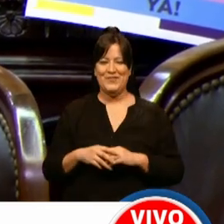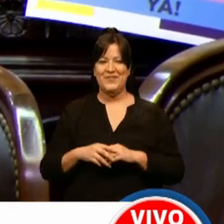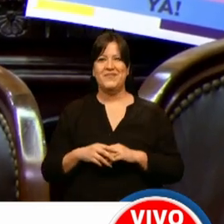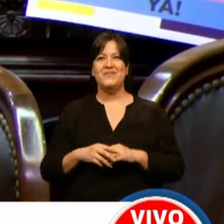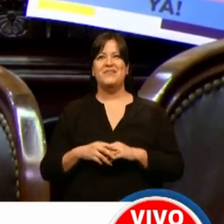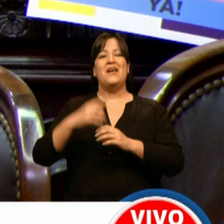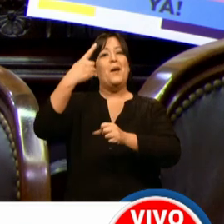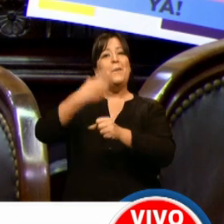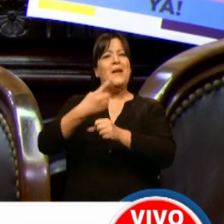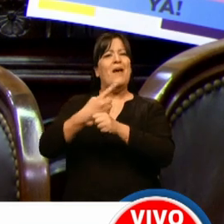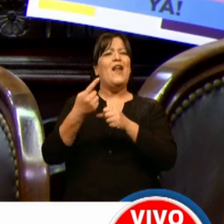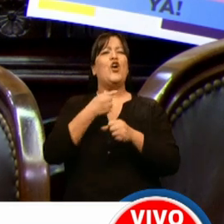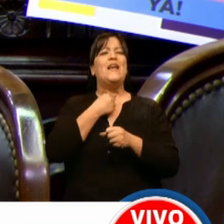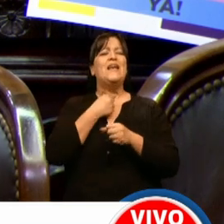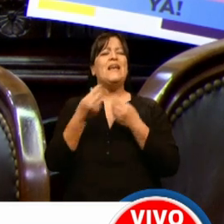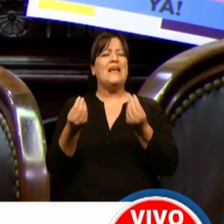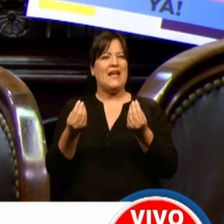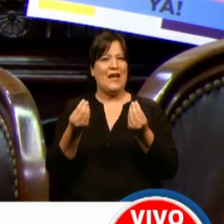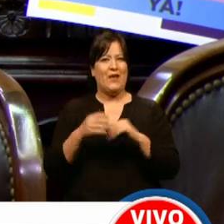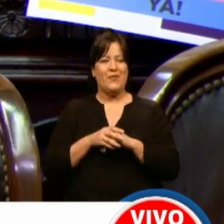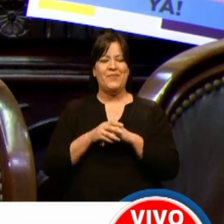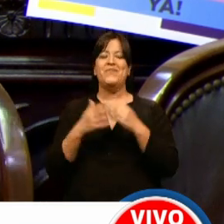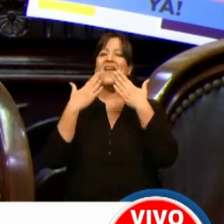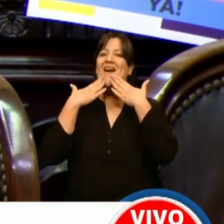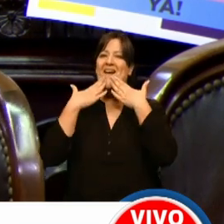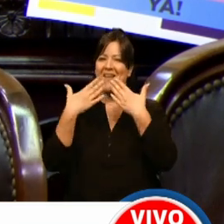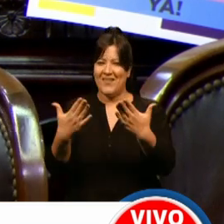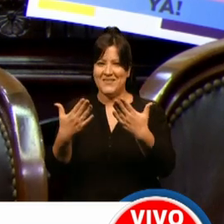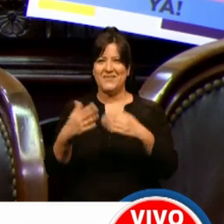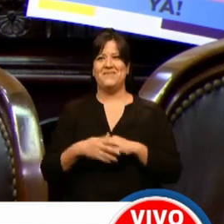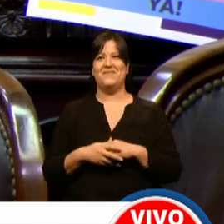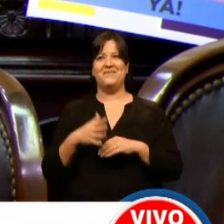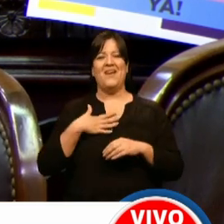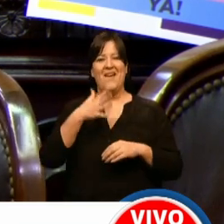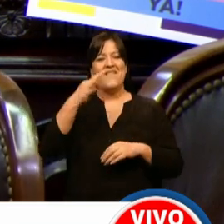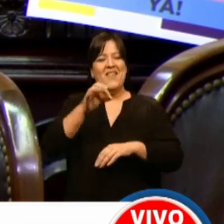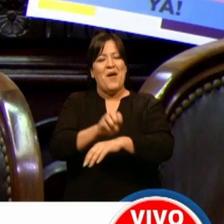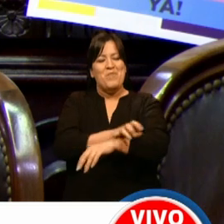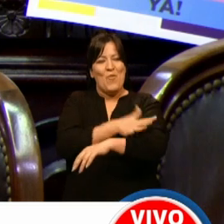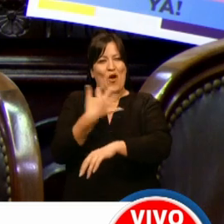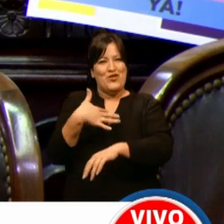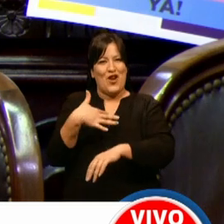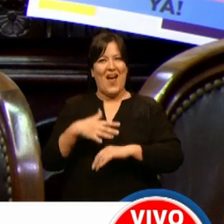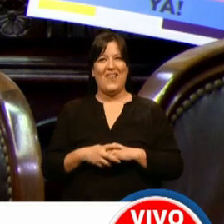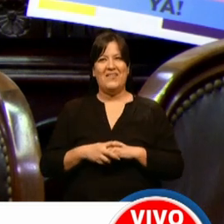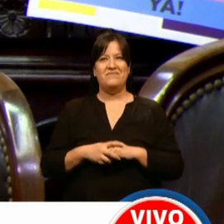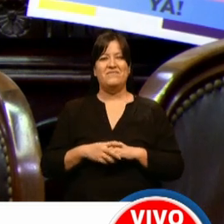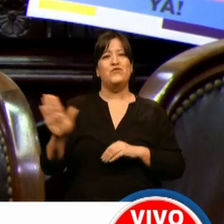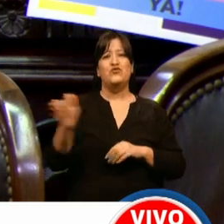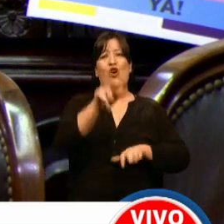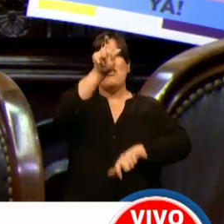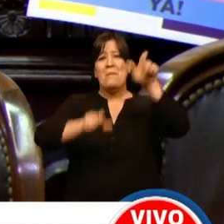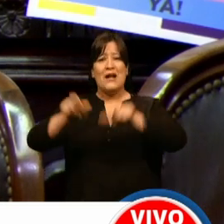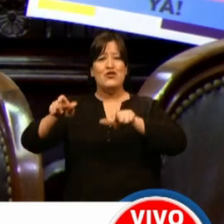lo primero que quiero hacer es agradecerles estén un poco emocionadas al exactivista por